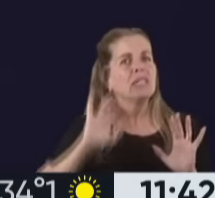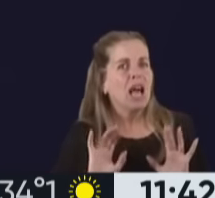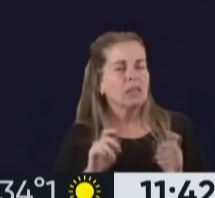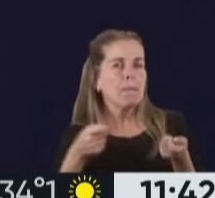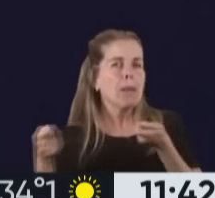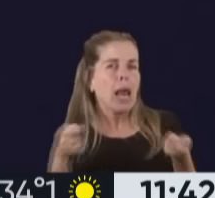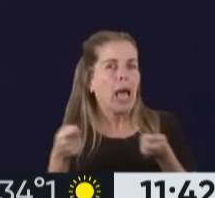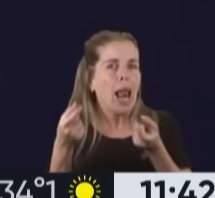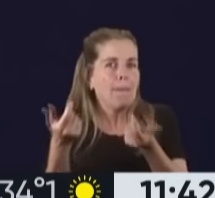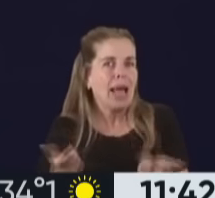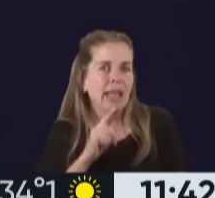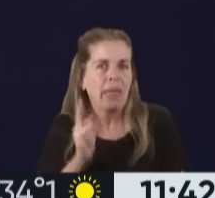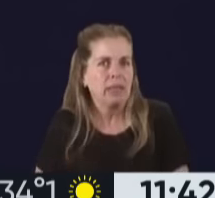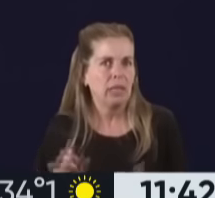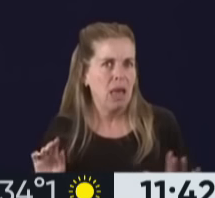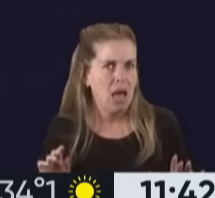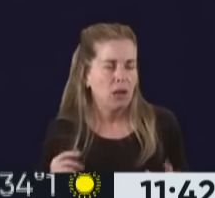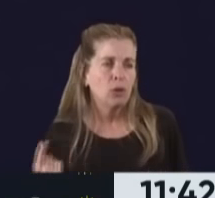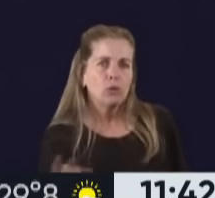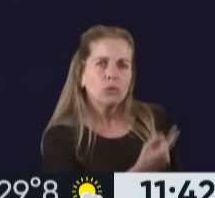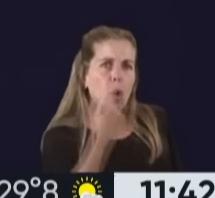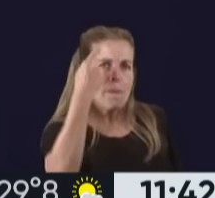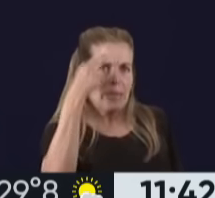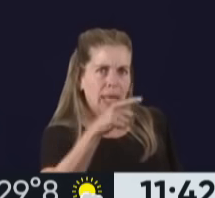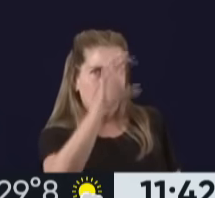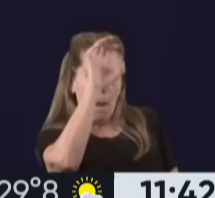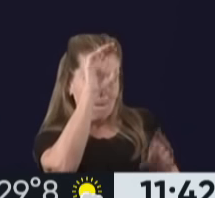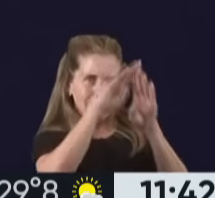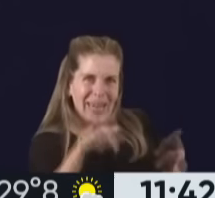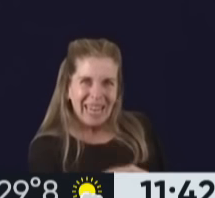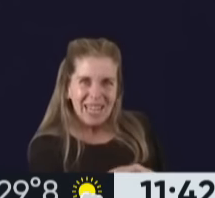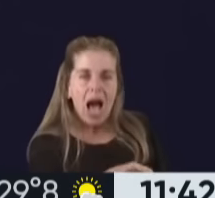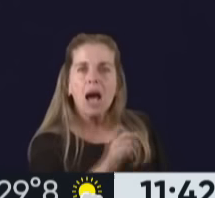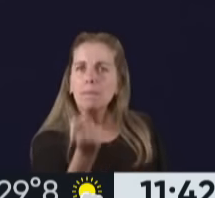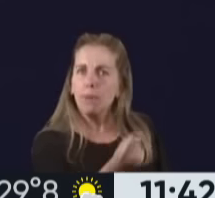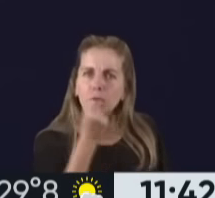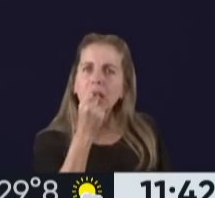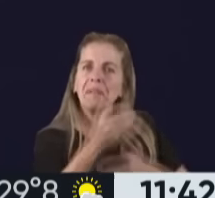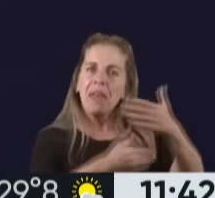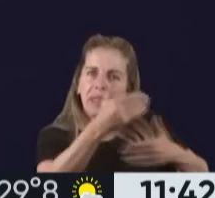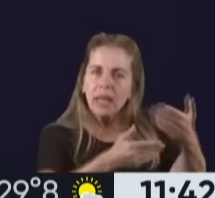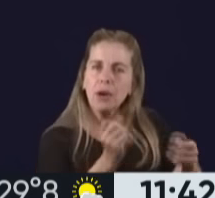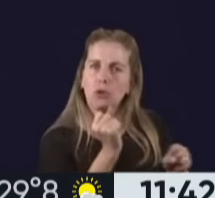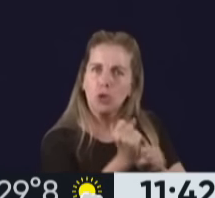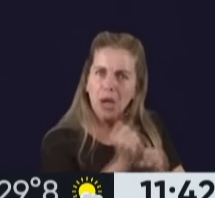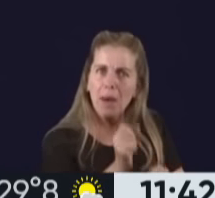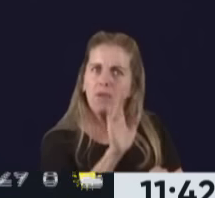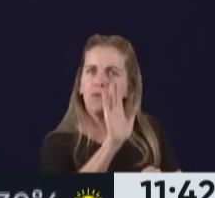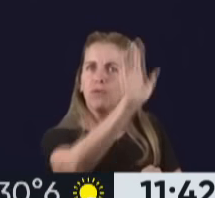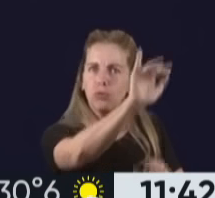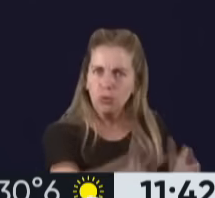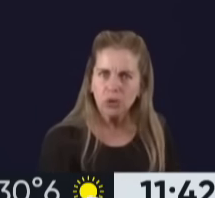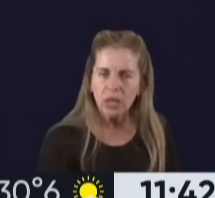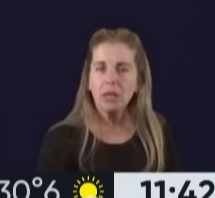los mortales que creemos que la minería es un gran desarrollo, que es trabajo, que es inversión, que es futuro y que es un montón de cosas buenas para todos